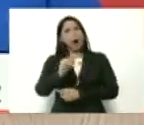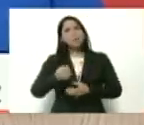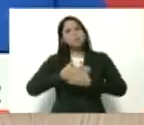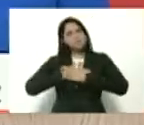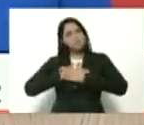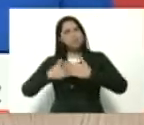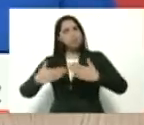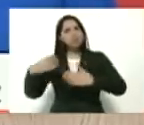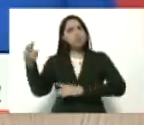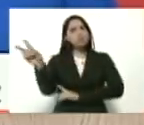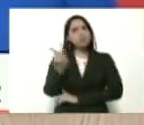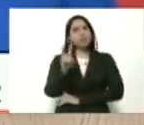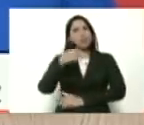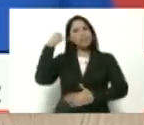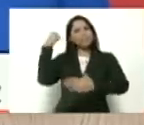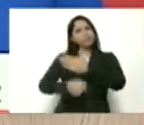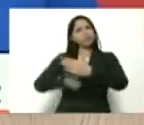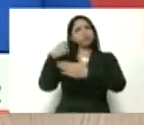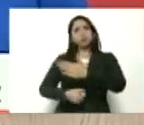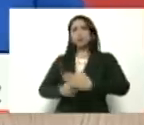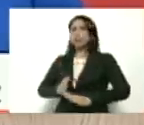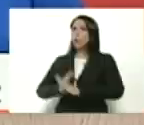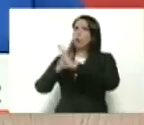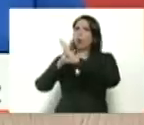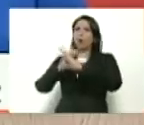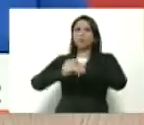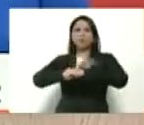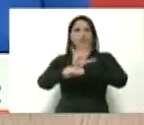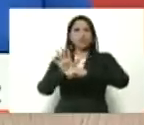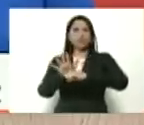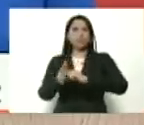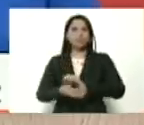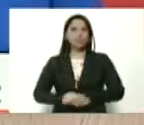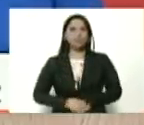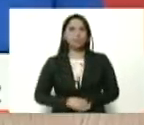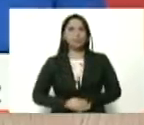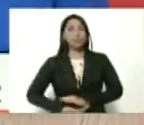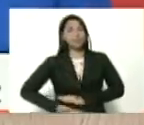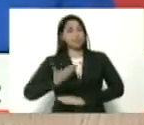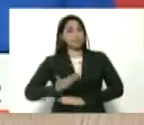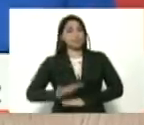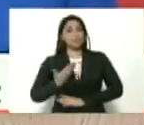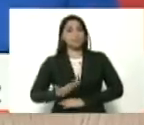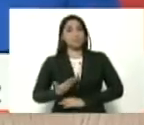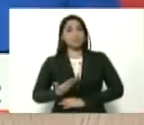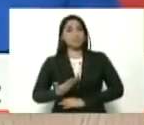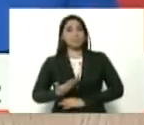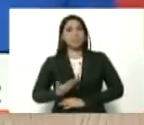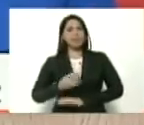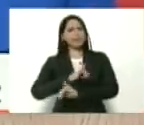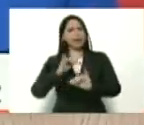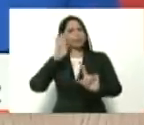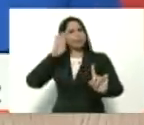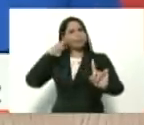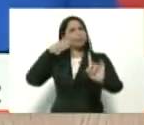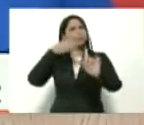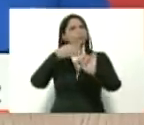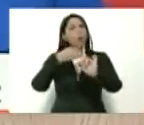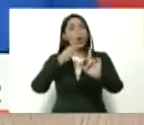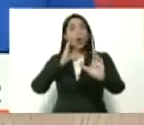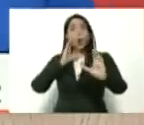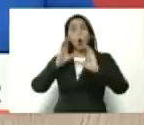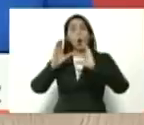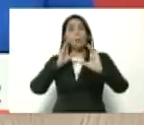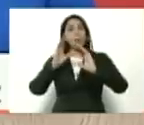Venezuela en el combate contra el COVID-19. Importantes tópicos fueron abordados en esta